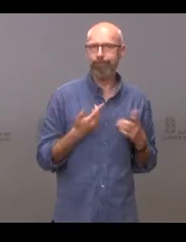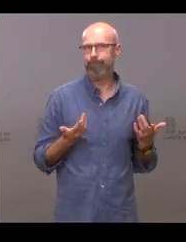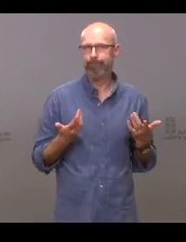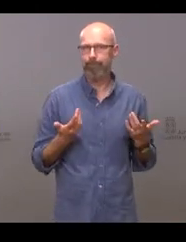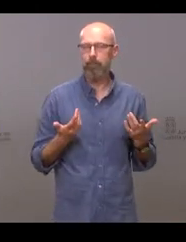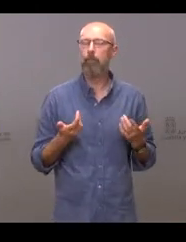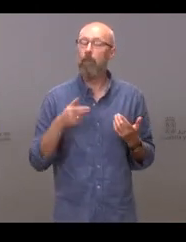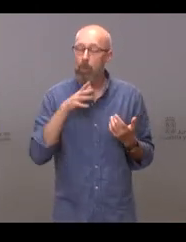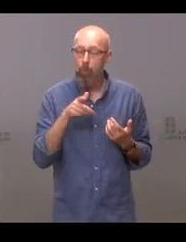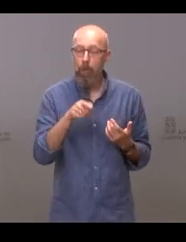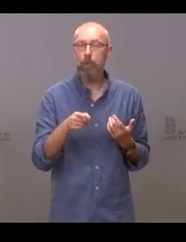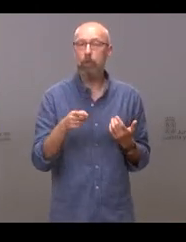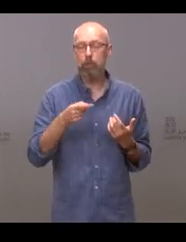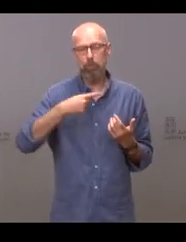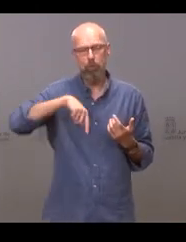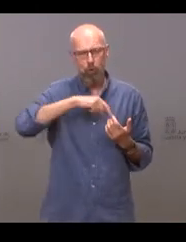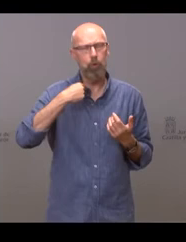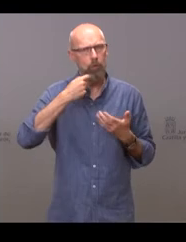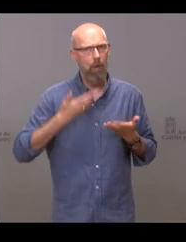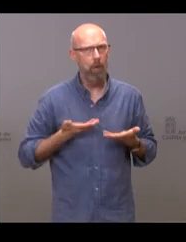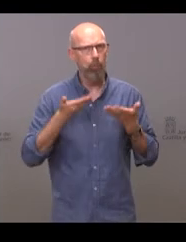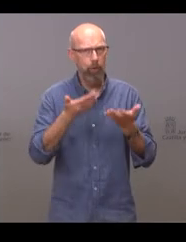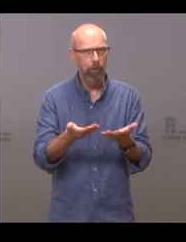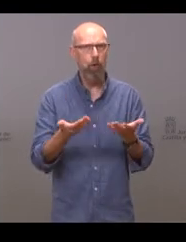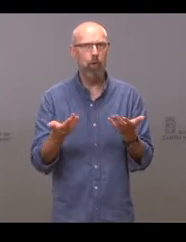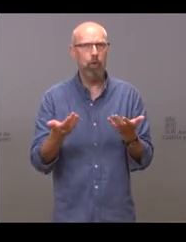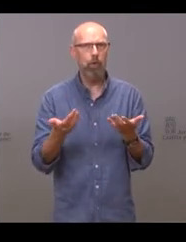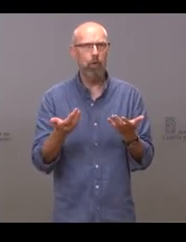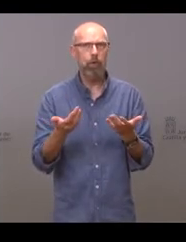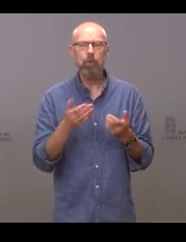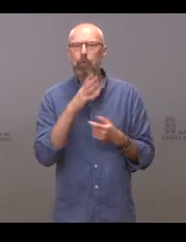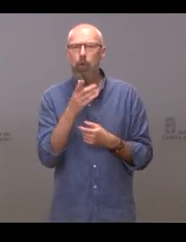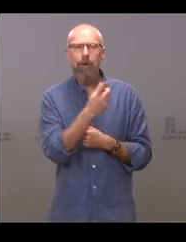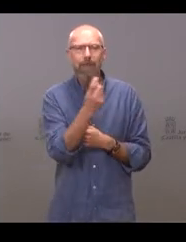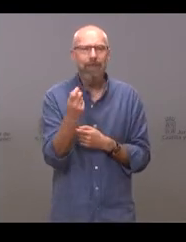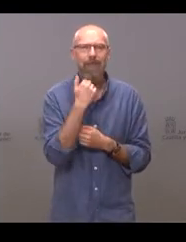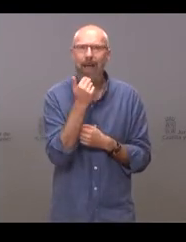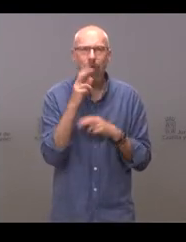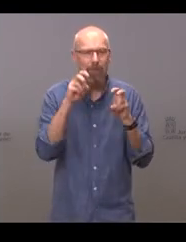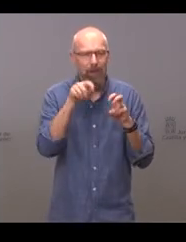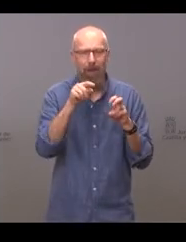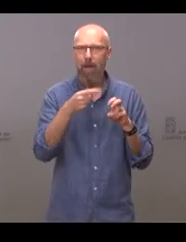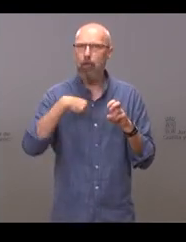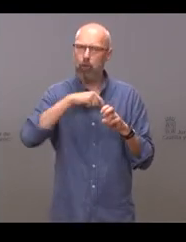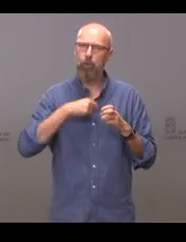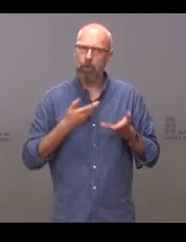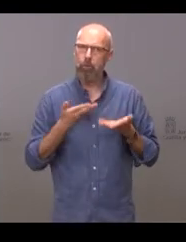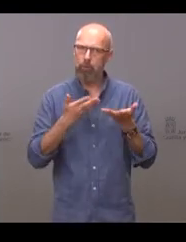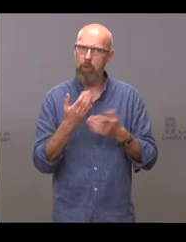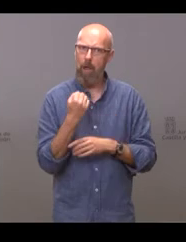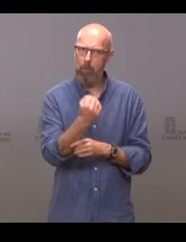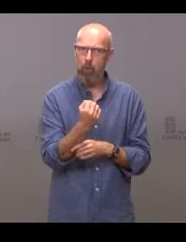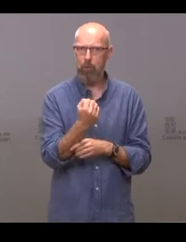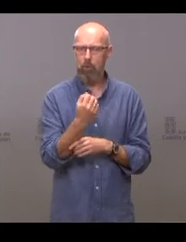que bueno estamos a vuestra disposición para todo lo que se necesiten en este ámbito y creo que el derecho de castilla-león podemos